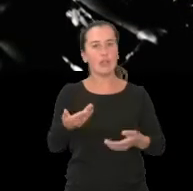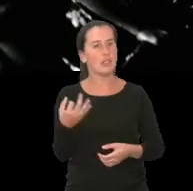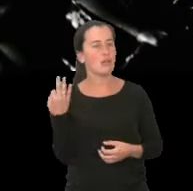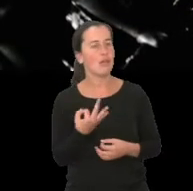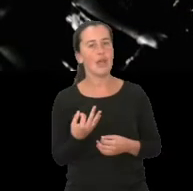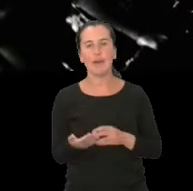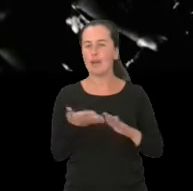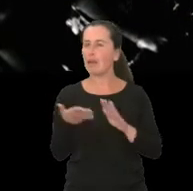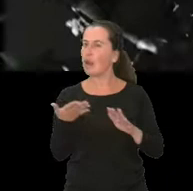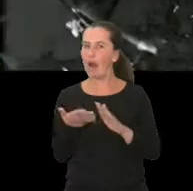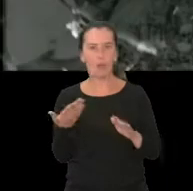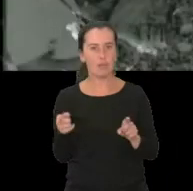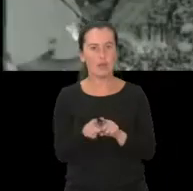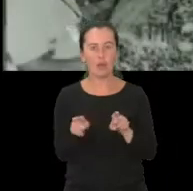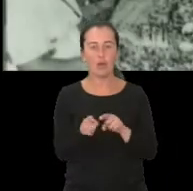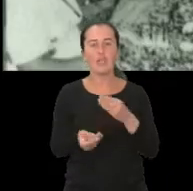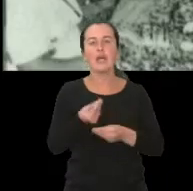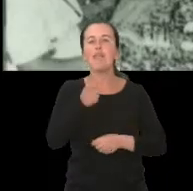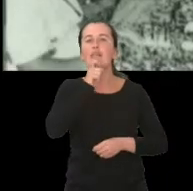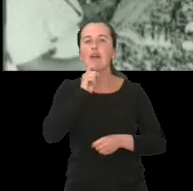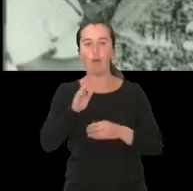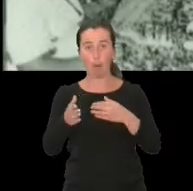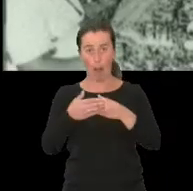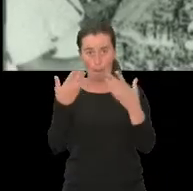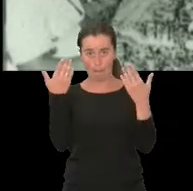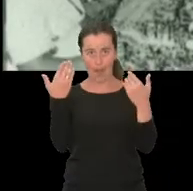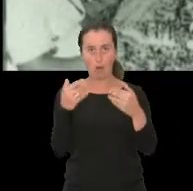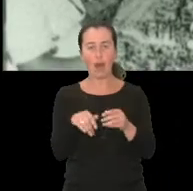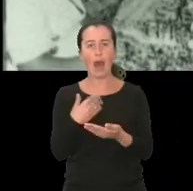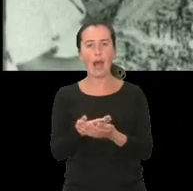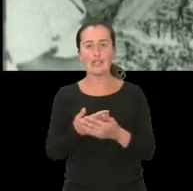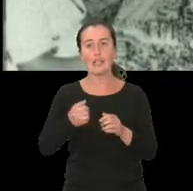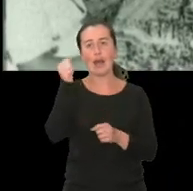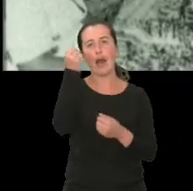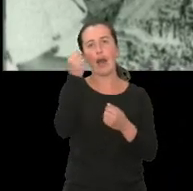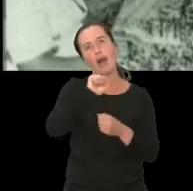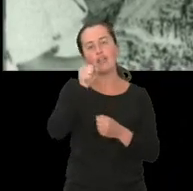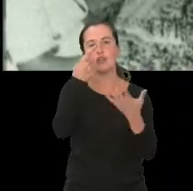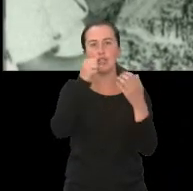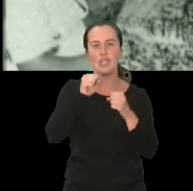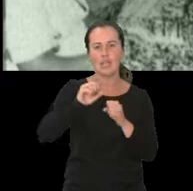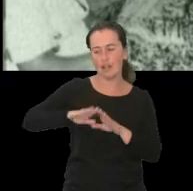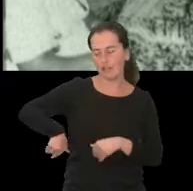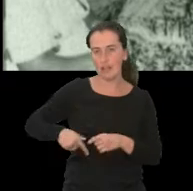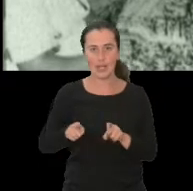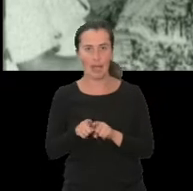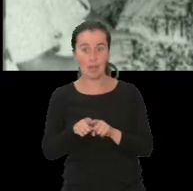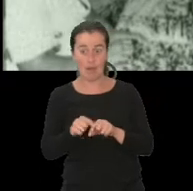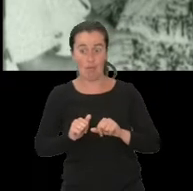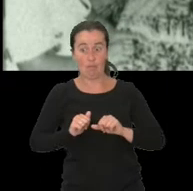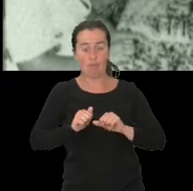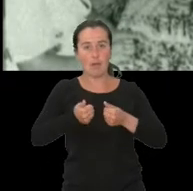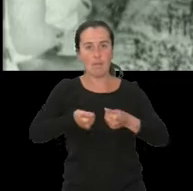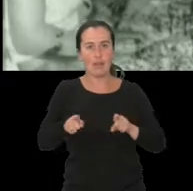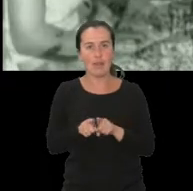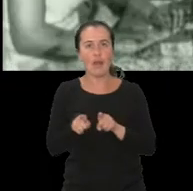debe ser lo más rápido posible, se realizaba a mano hasta finales de los años 60, cuando se extiende el uso de